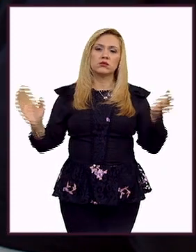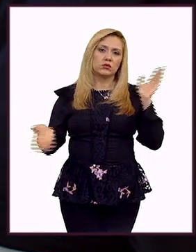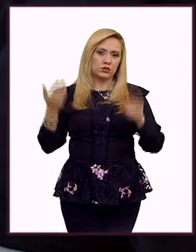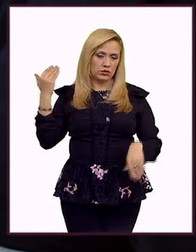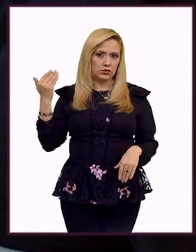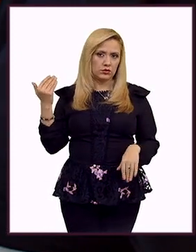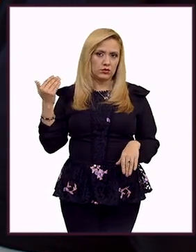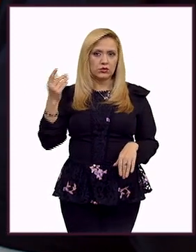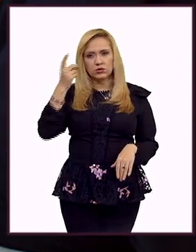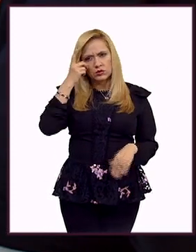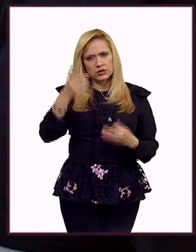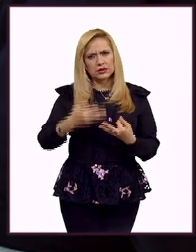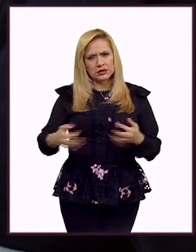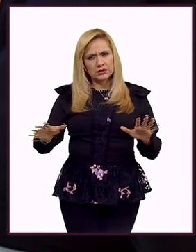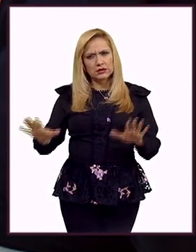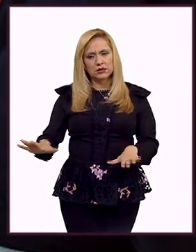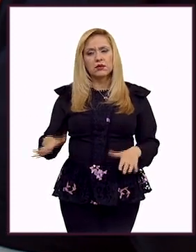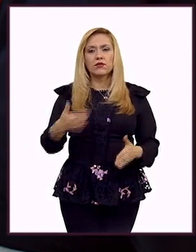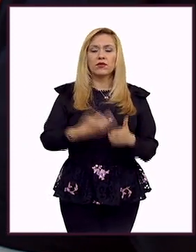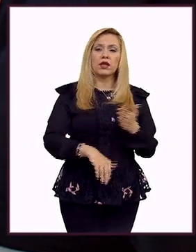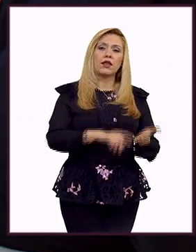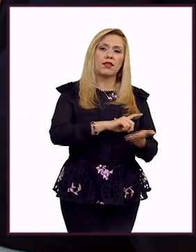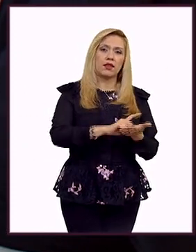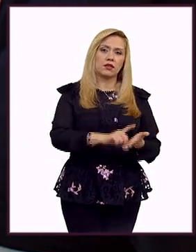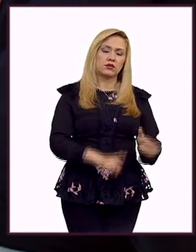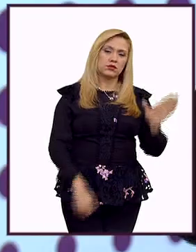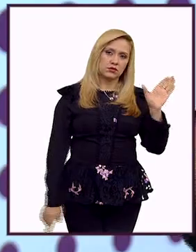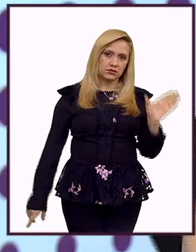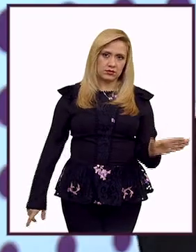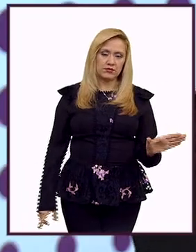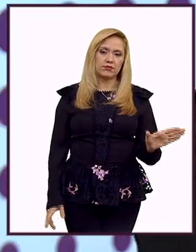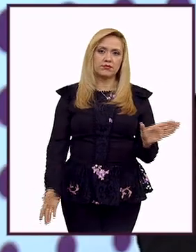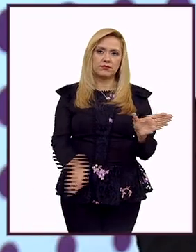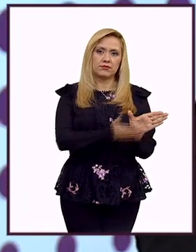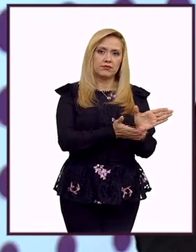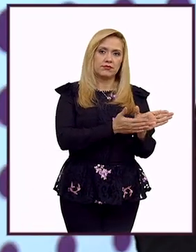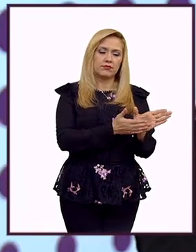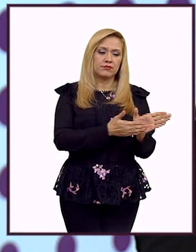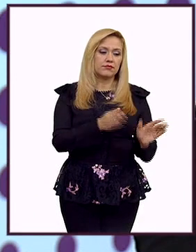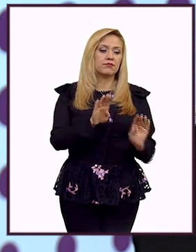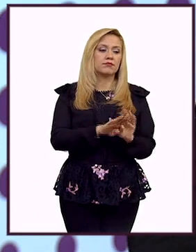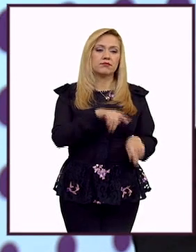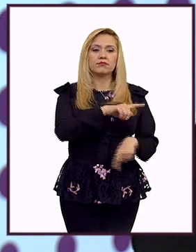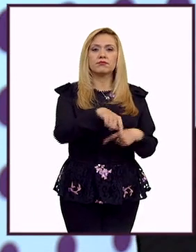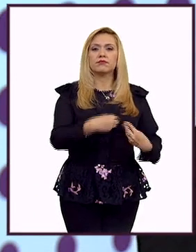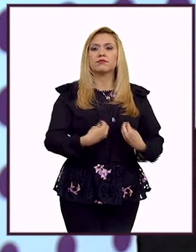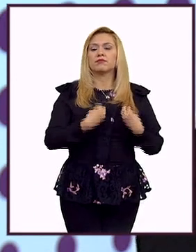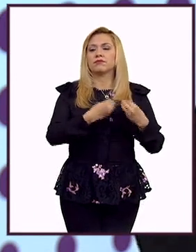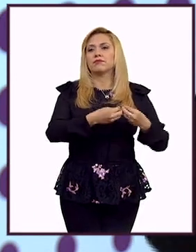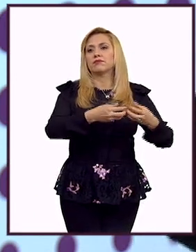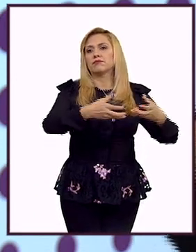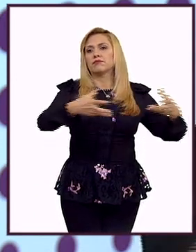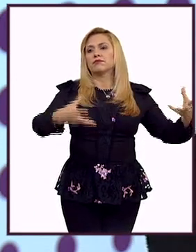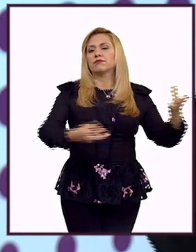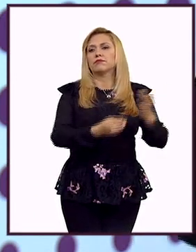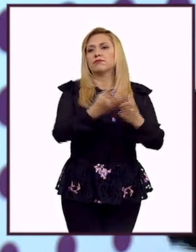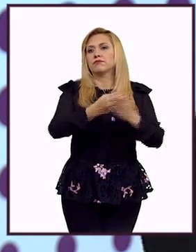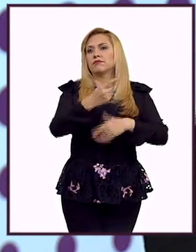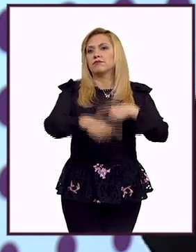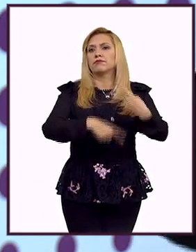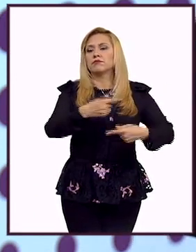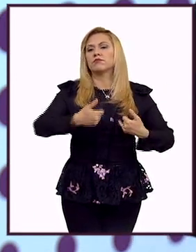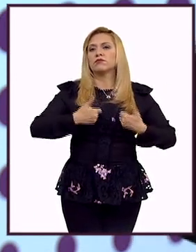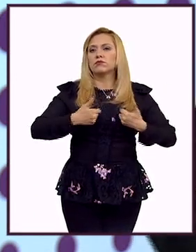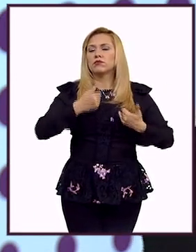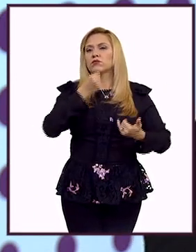propiedad social. Creo que nos hemos estancado mucho en el tema de la propiedad social y hay que hablar del desarrollo de estas nuevas ruralidades de las mujeres, de los